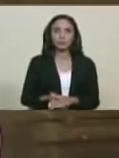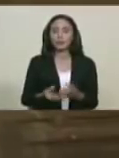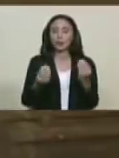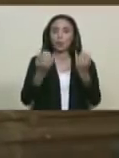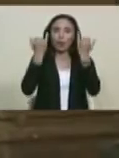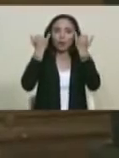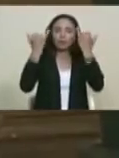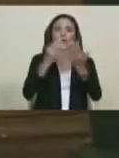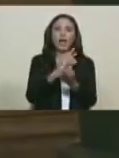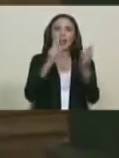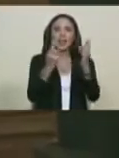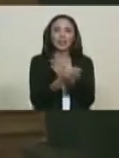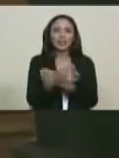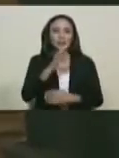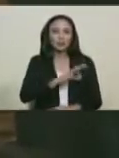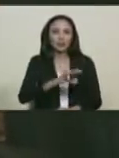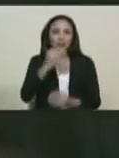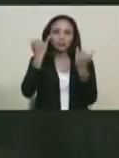sabiduría